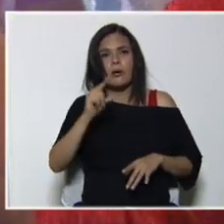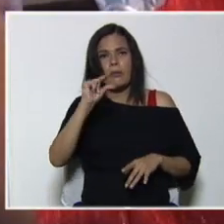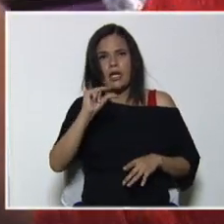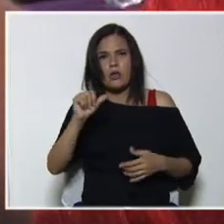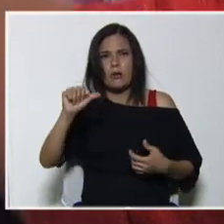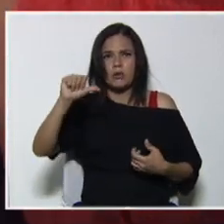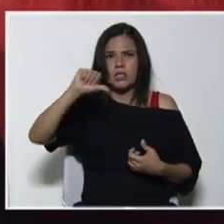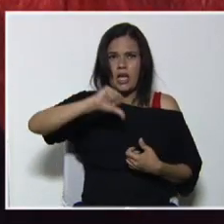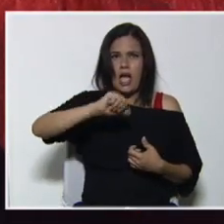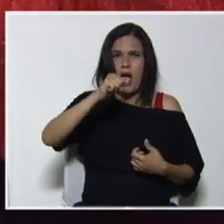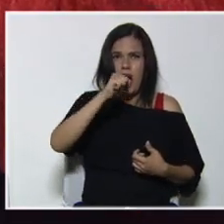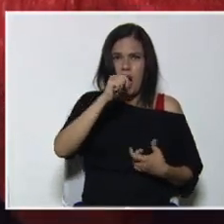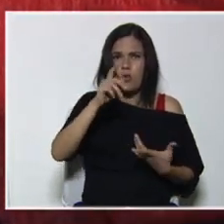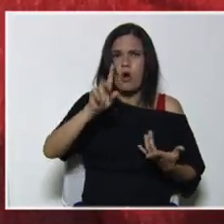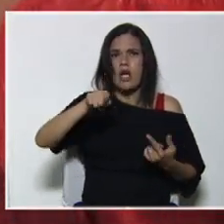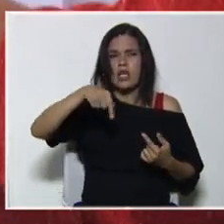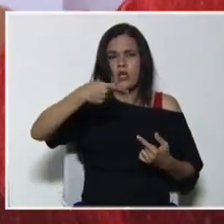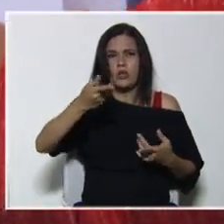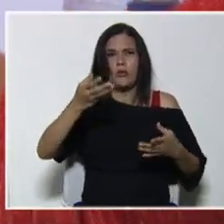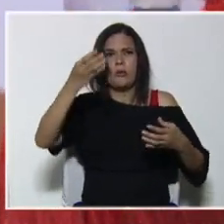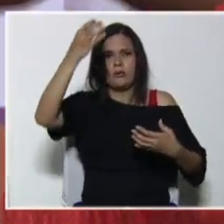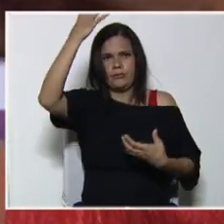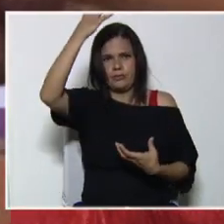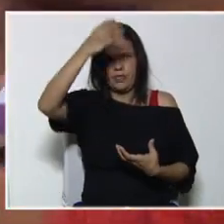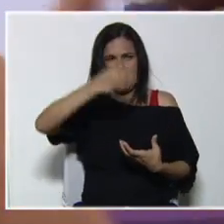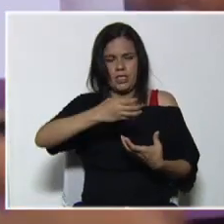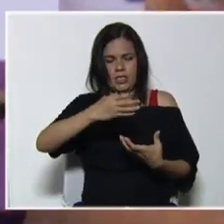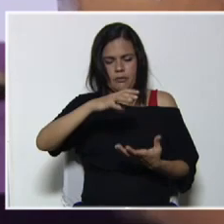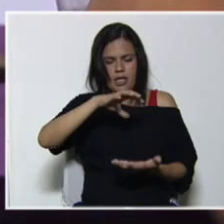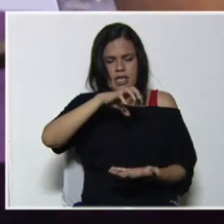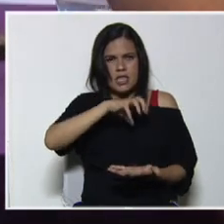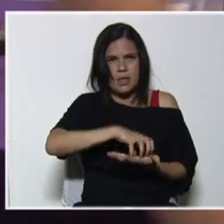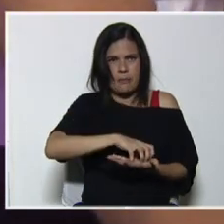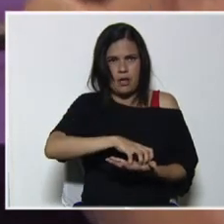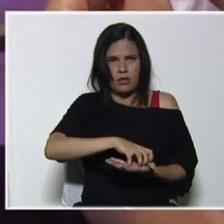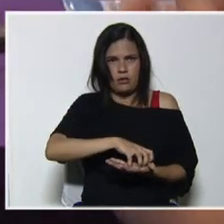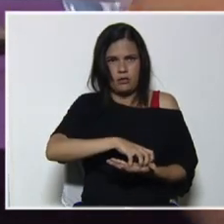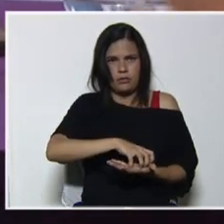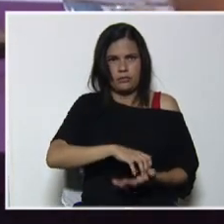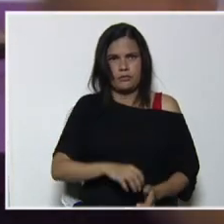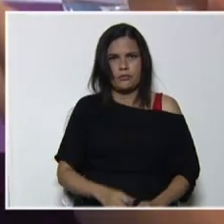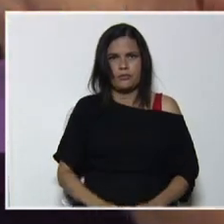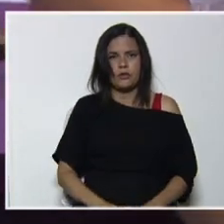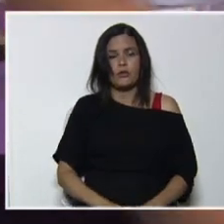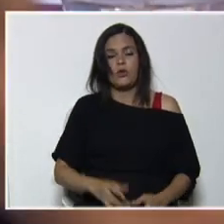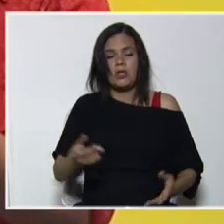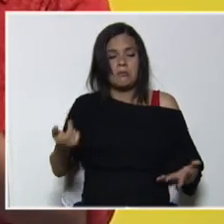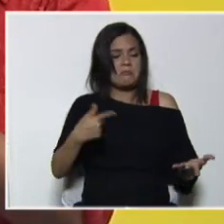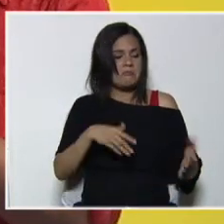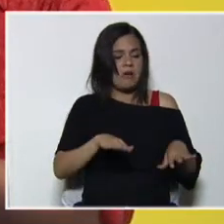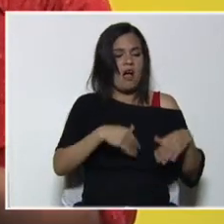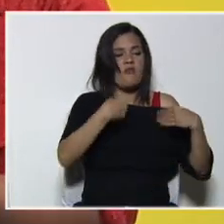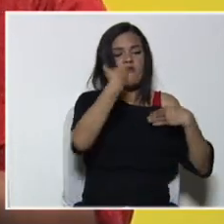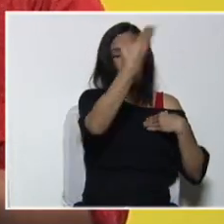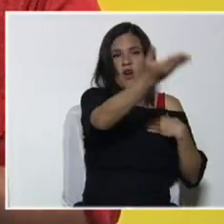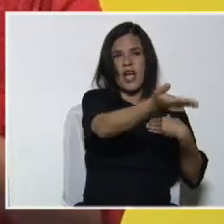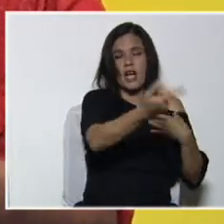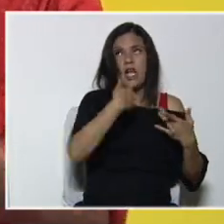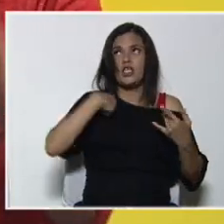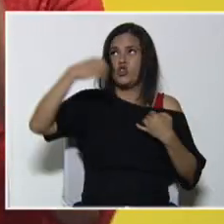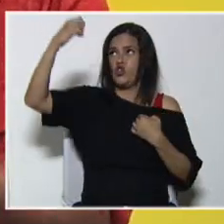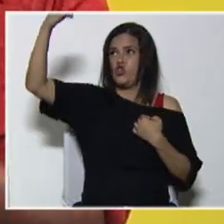agua y el grande lo vamos a poner encima tapándolo. Cuando esto esté al aire libre y vaya pegando el